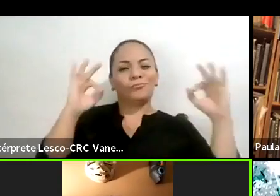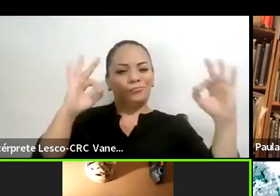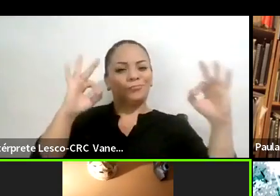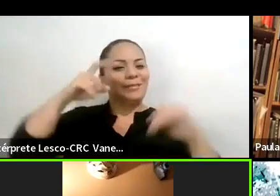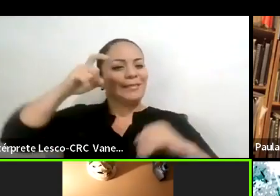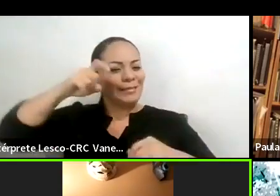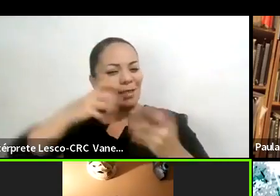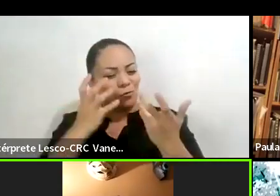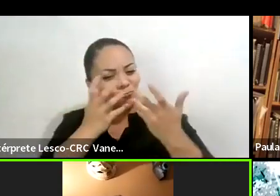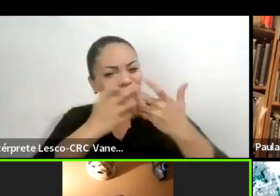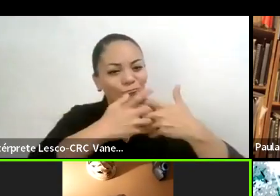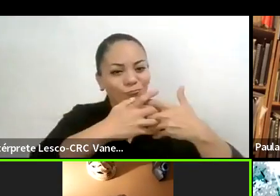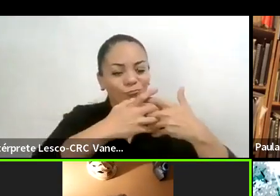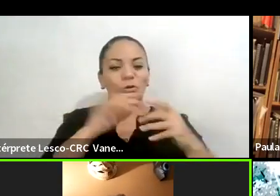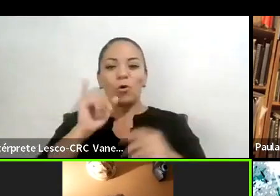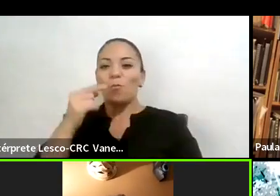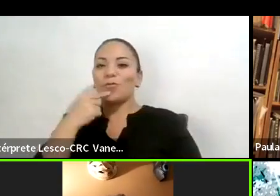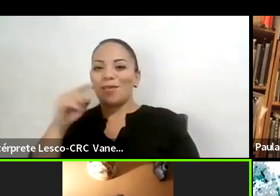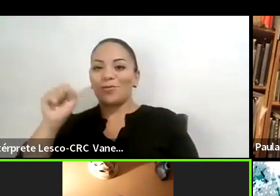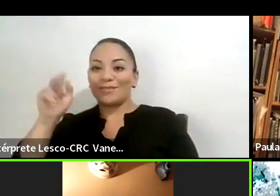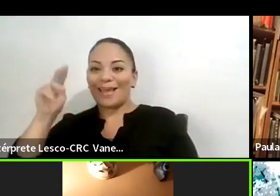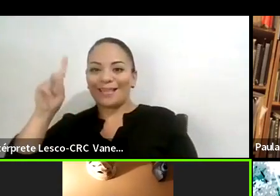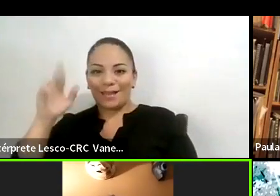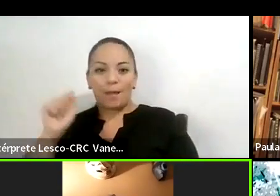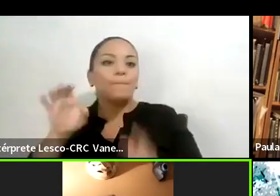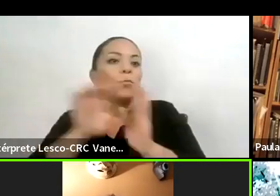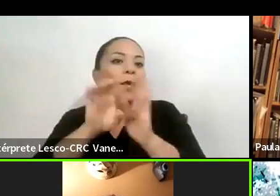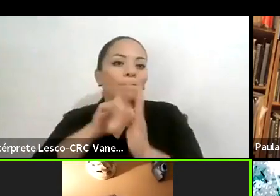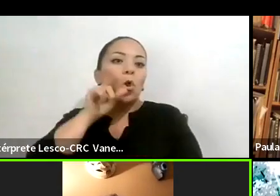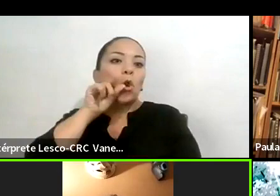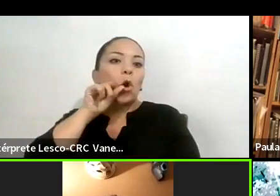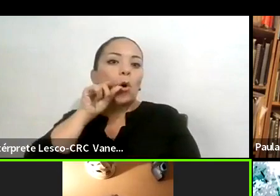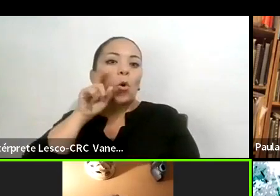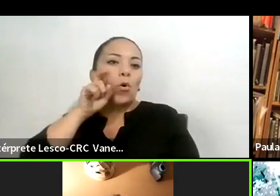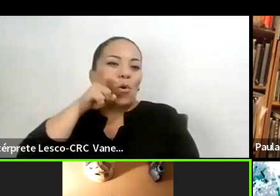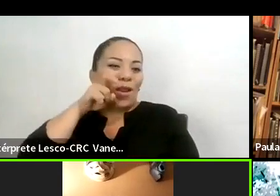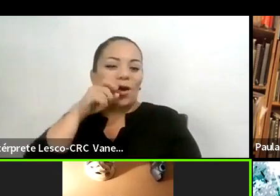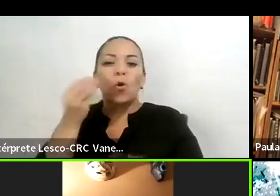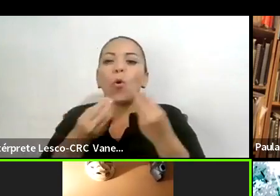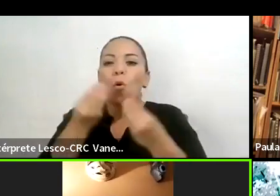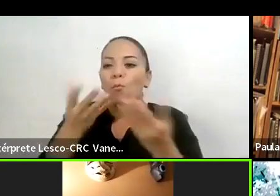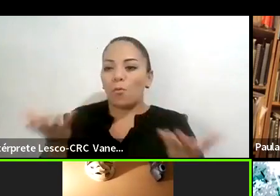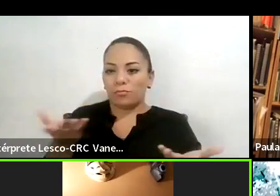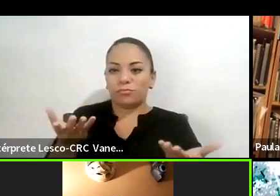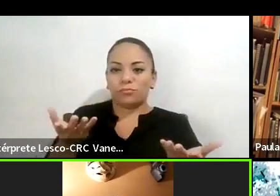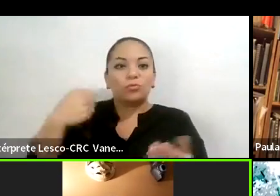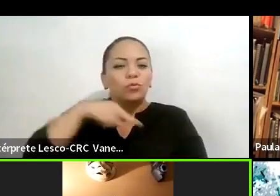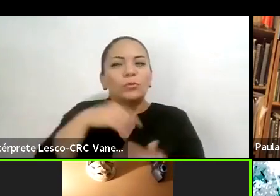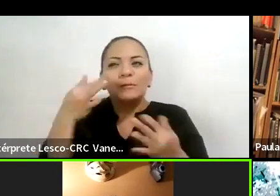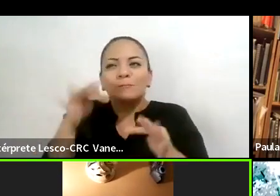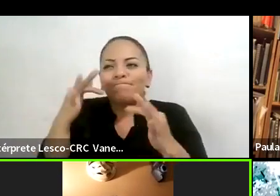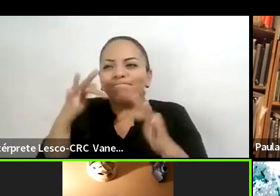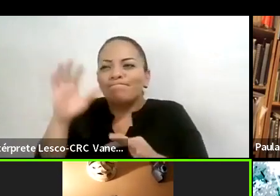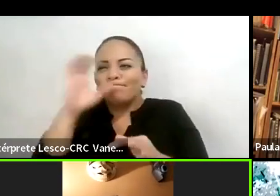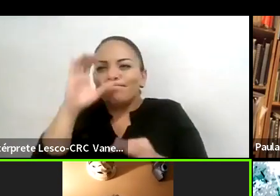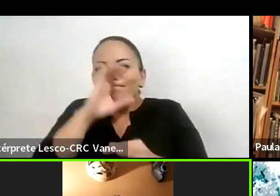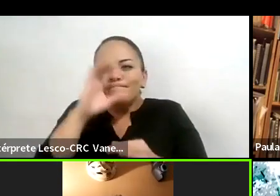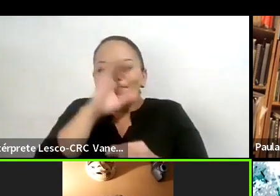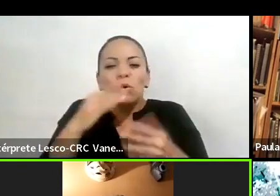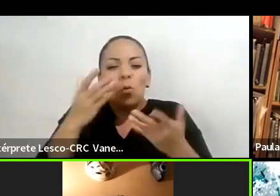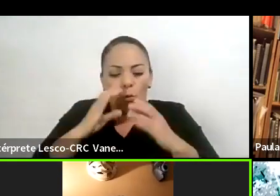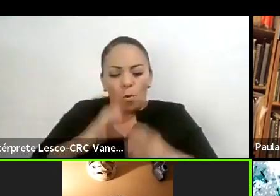ahora, cómo habla una lora. Bueno, nosotros lo tratamos de buscar desde el